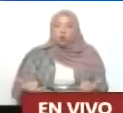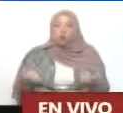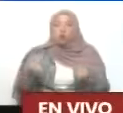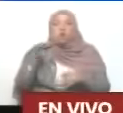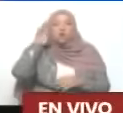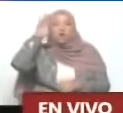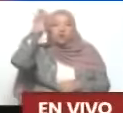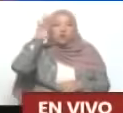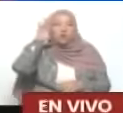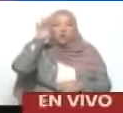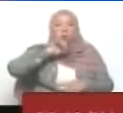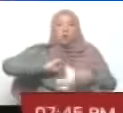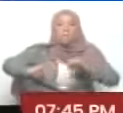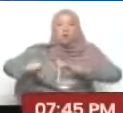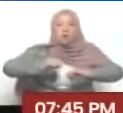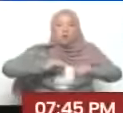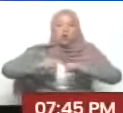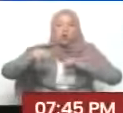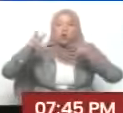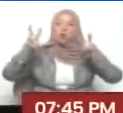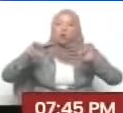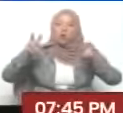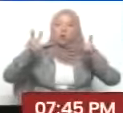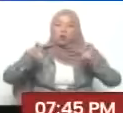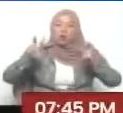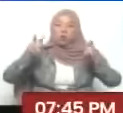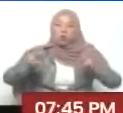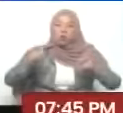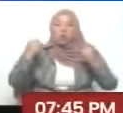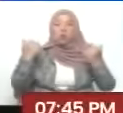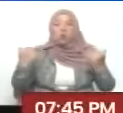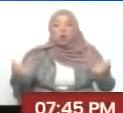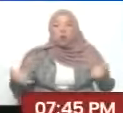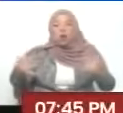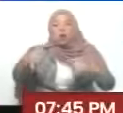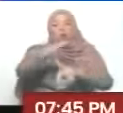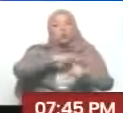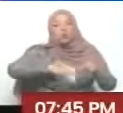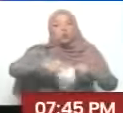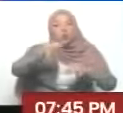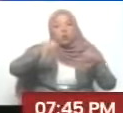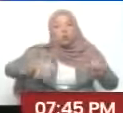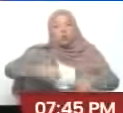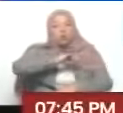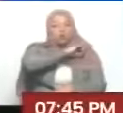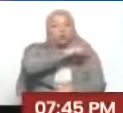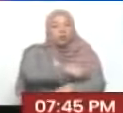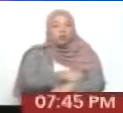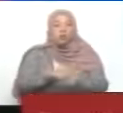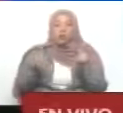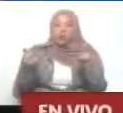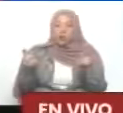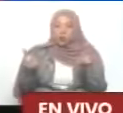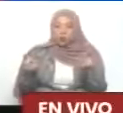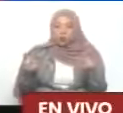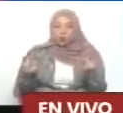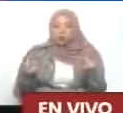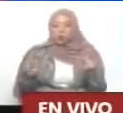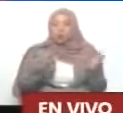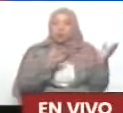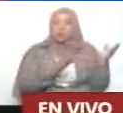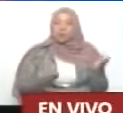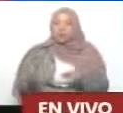Futuro, que es un nuevo movimiento que viene marcando una pauta y una fuerza nueva. Y es donde yo digo,